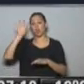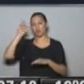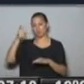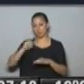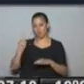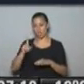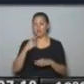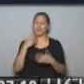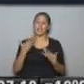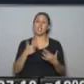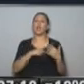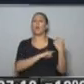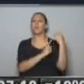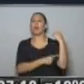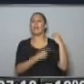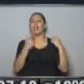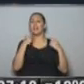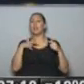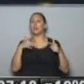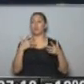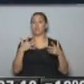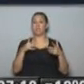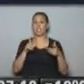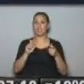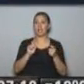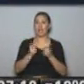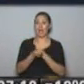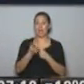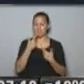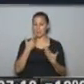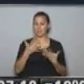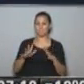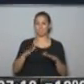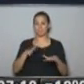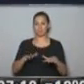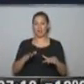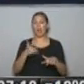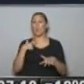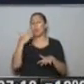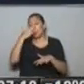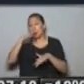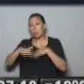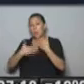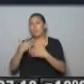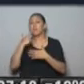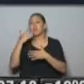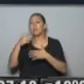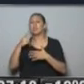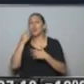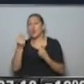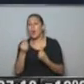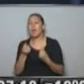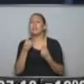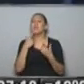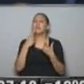como todo poder conservador, los movimientos a veces conmocionan. Pero me parece que cuando se vea la utilidad de estas medidas, cuál es el